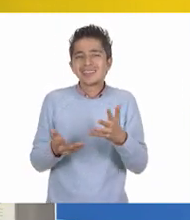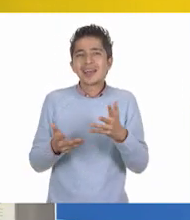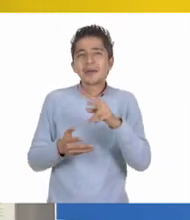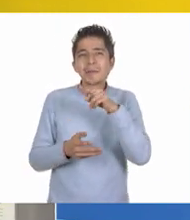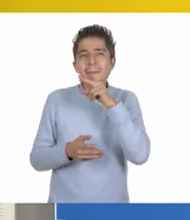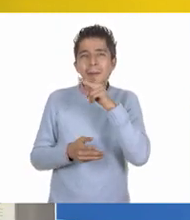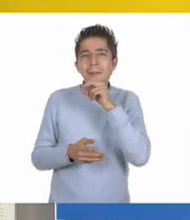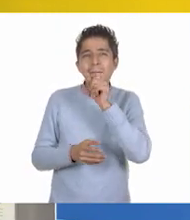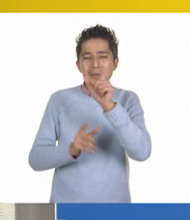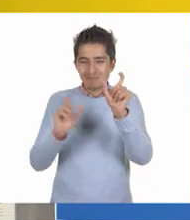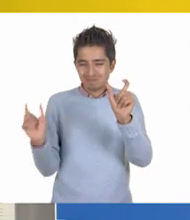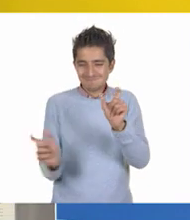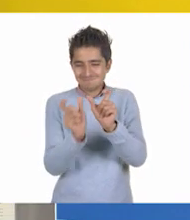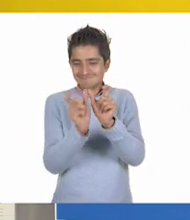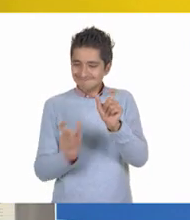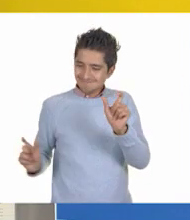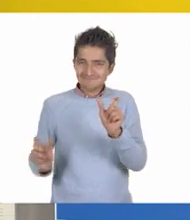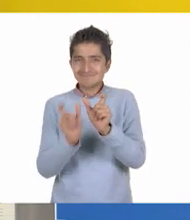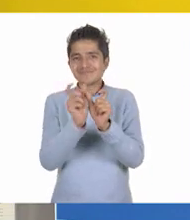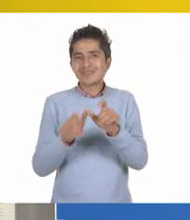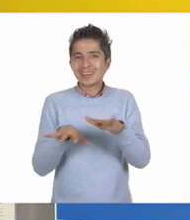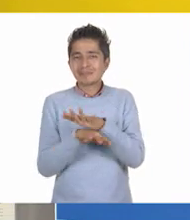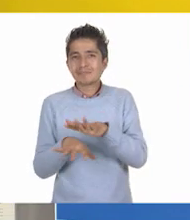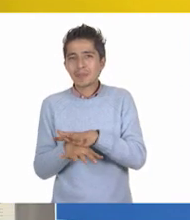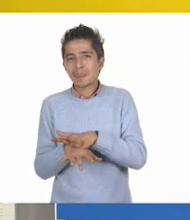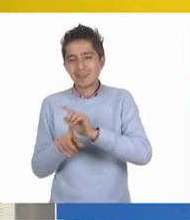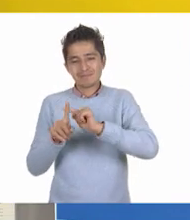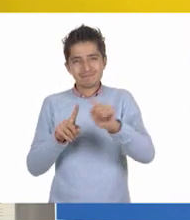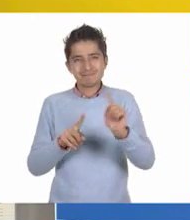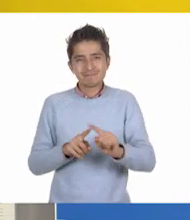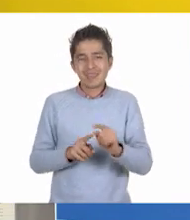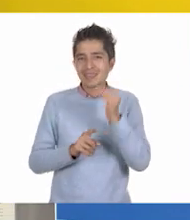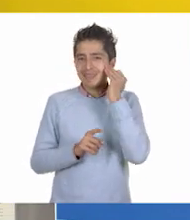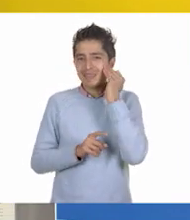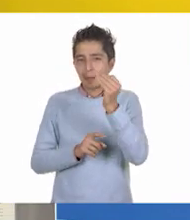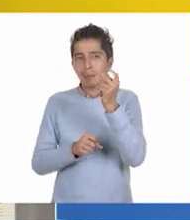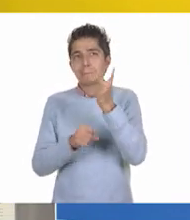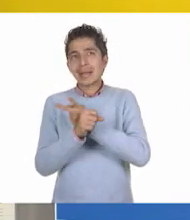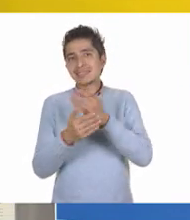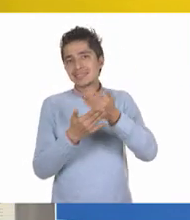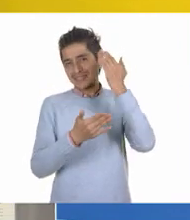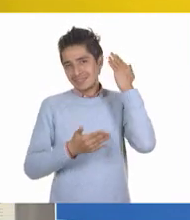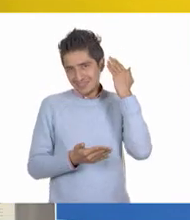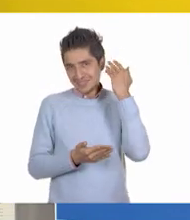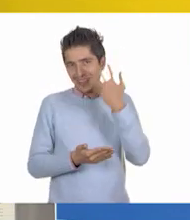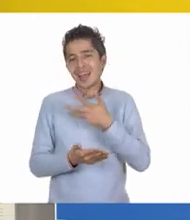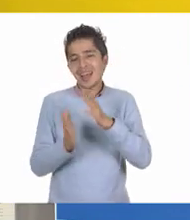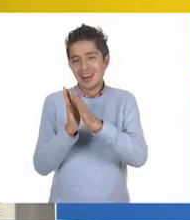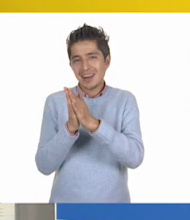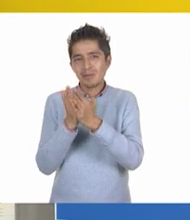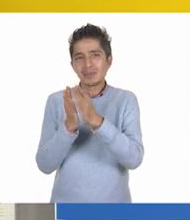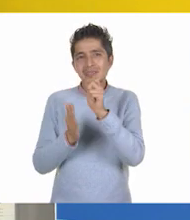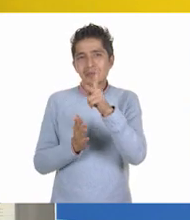conjugar estos verbos o diferentes textos en los diferentes tiempos pasados que vienen en su libro de